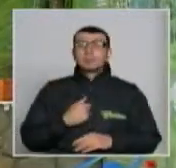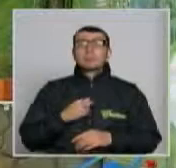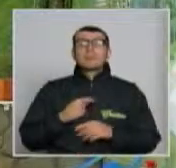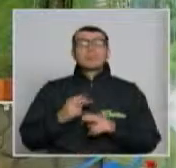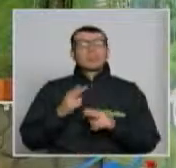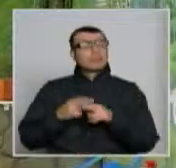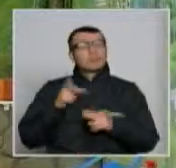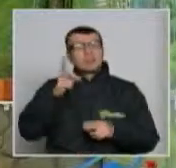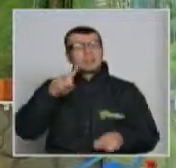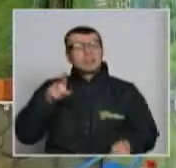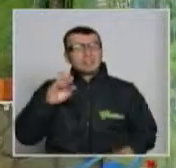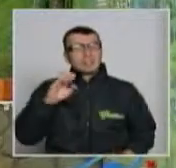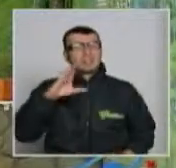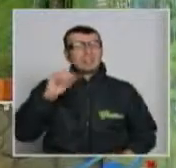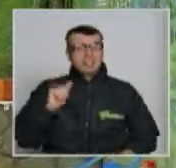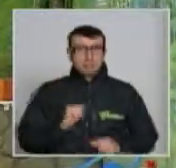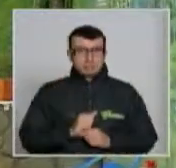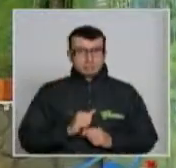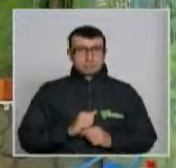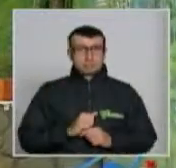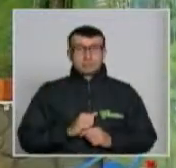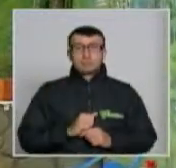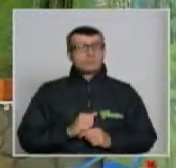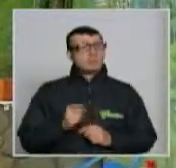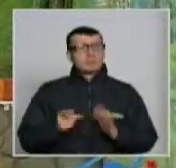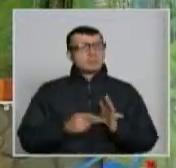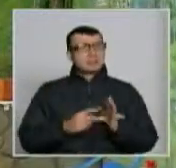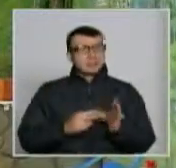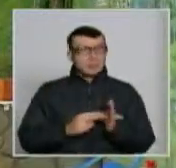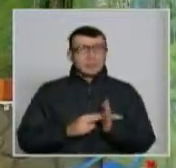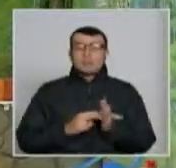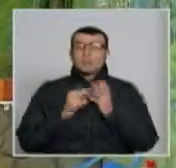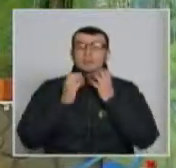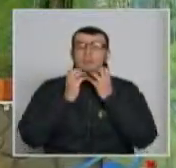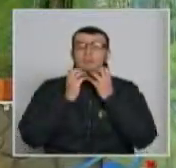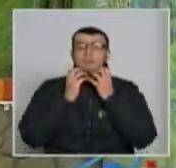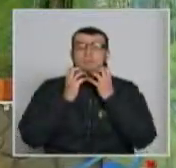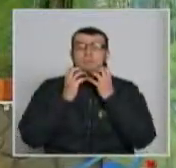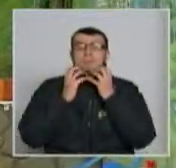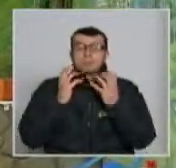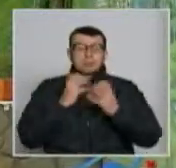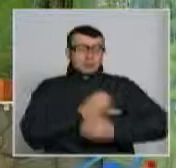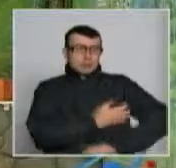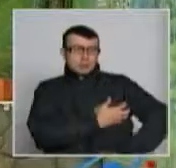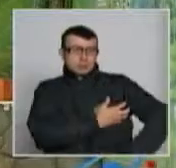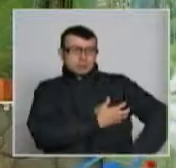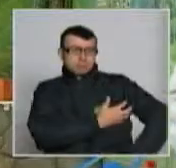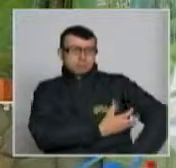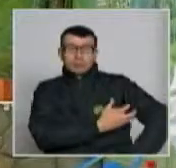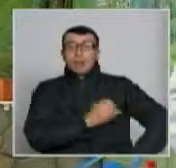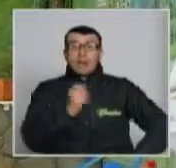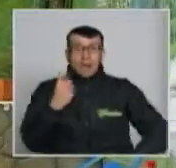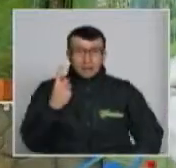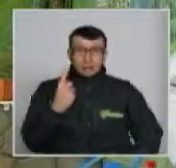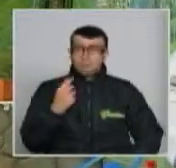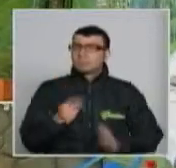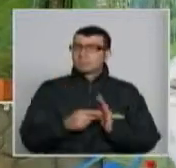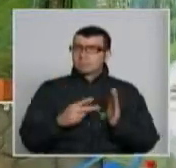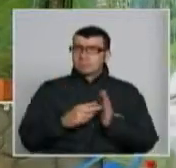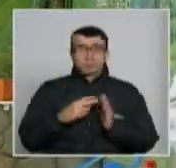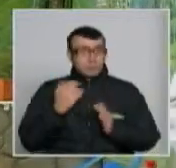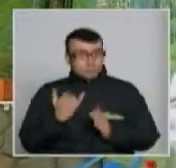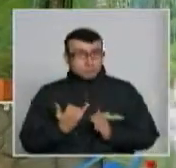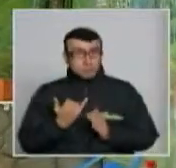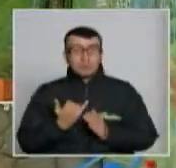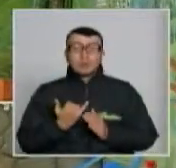cuando dice que tiene seca en las ingles o acá es que se inflaman los ganglios. Entonces, si yo tengo una infección en los miembros inferiores, estos ganglios